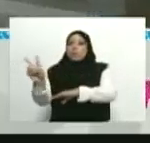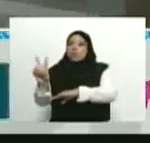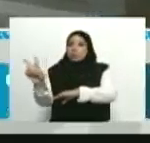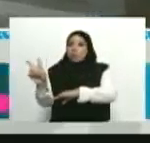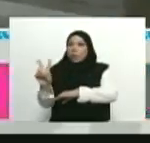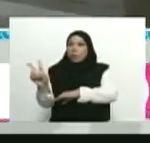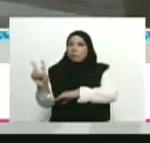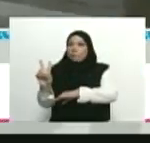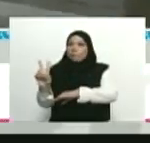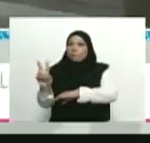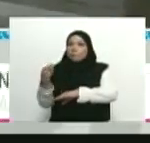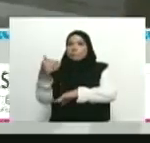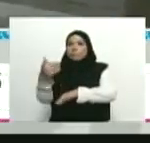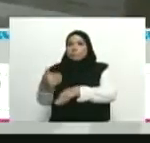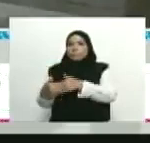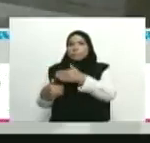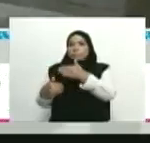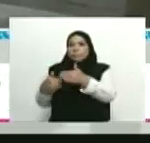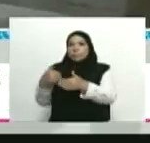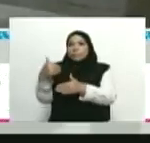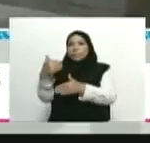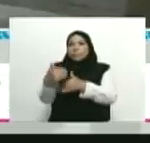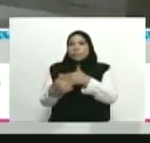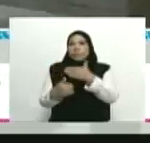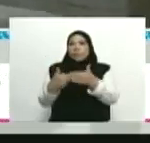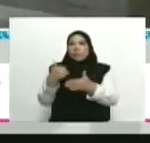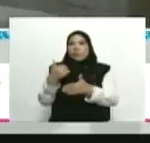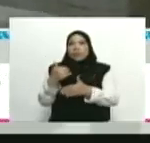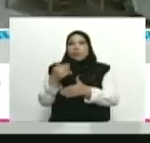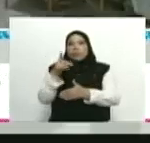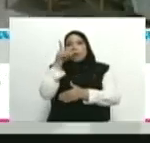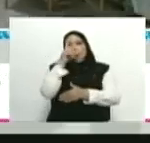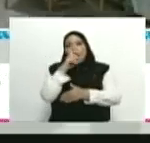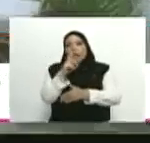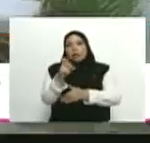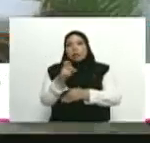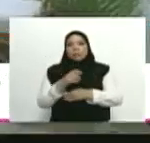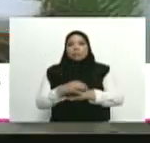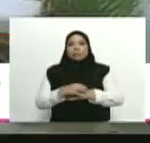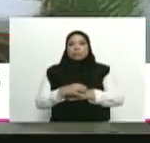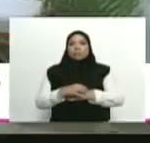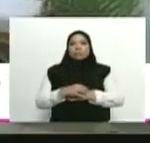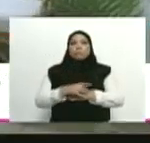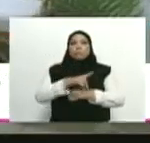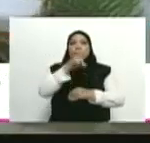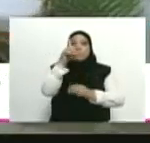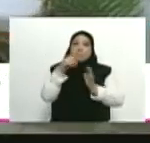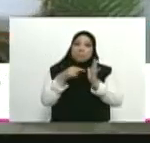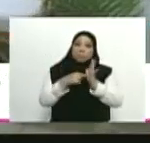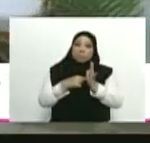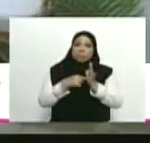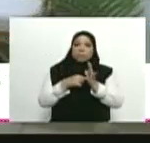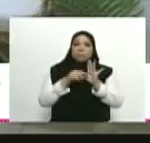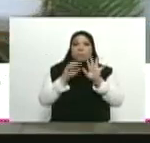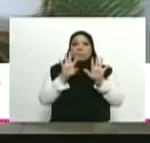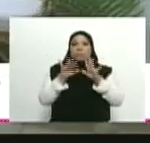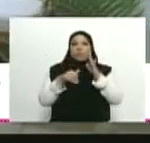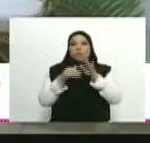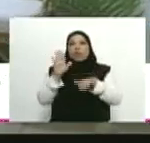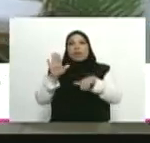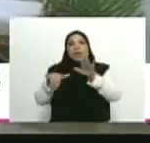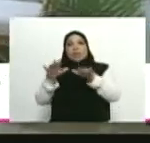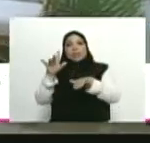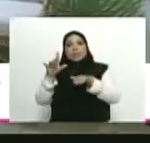así fue pasando el tiempo. Imagínense que fue ese año de 1920, el hotel tenía solo 15